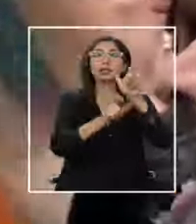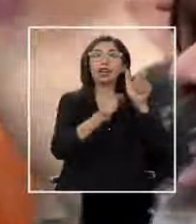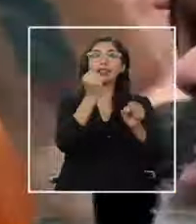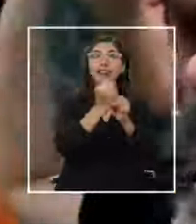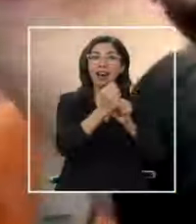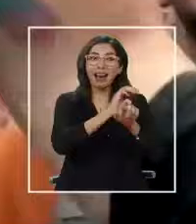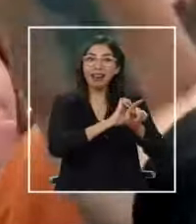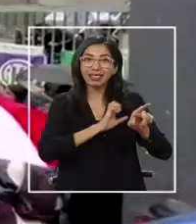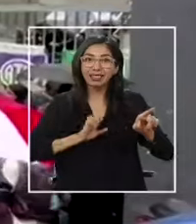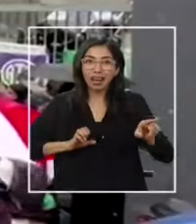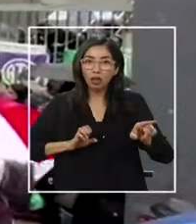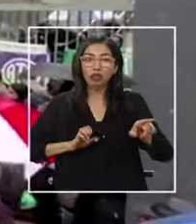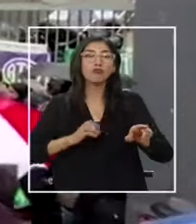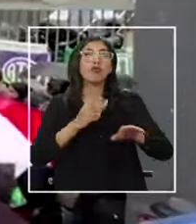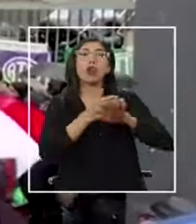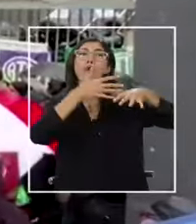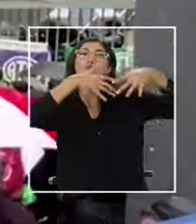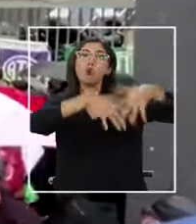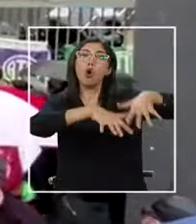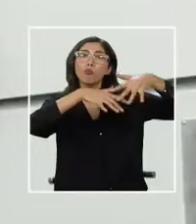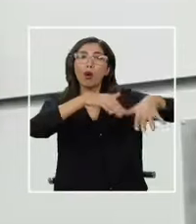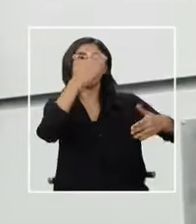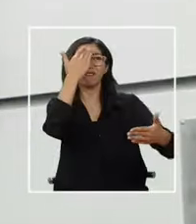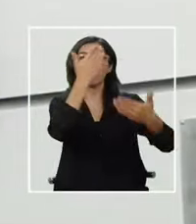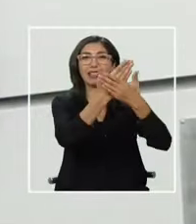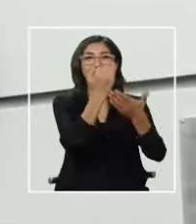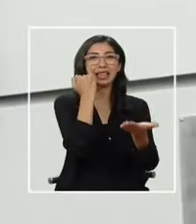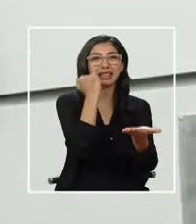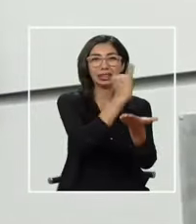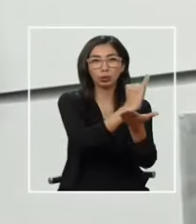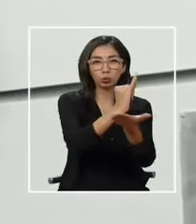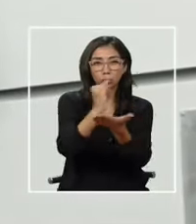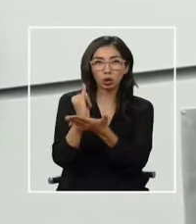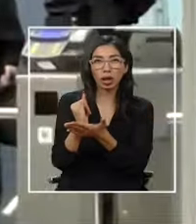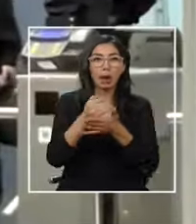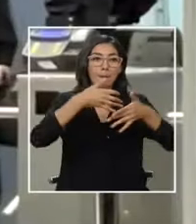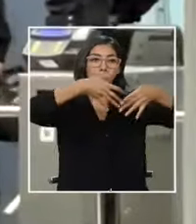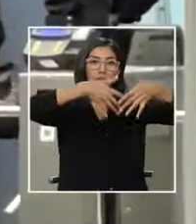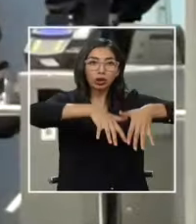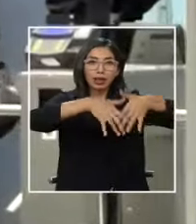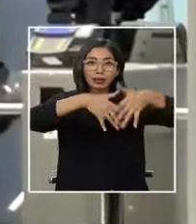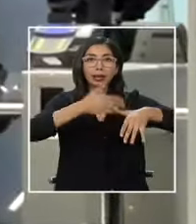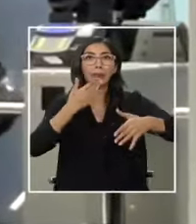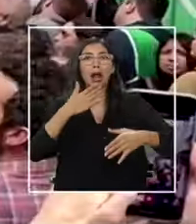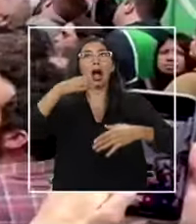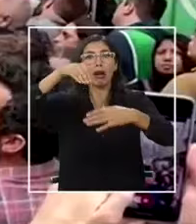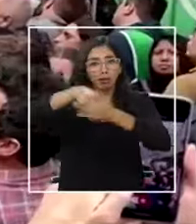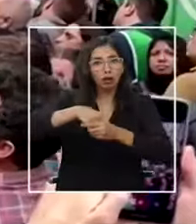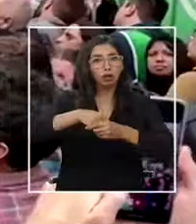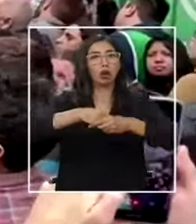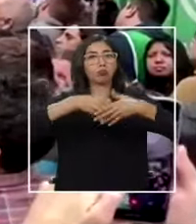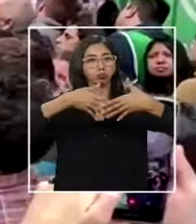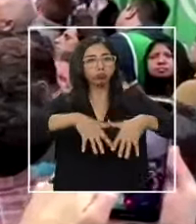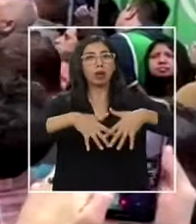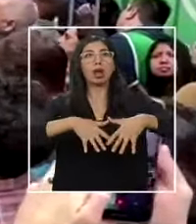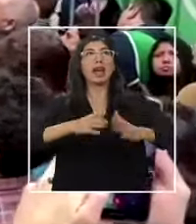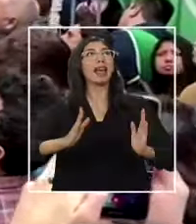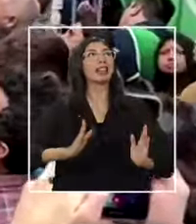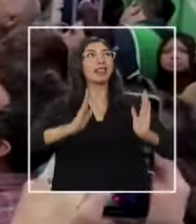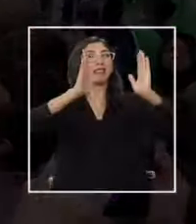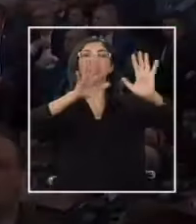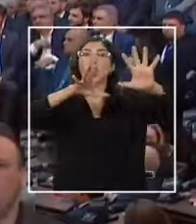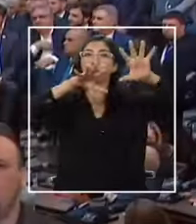sedes de ministerios y organismos públicos y en algunos casos trasladaran su protesta al interior, protagonizando tomas de